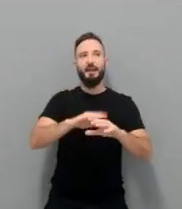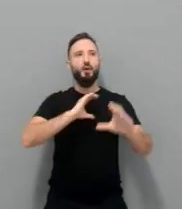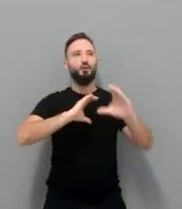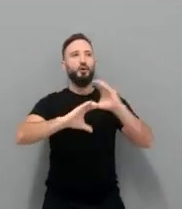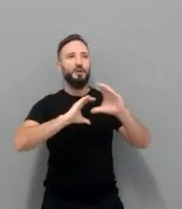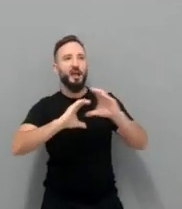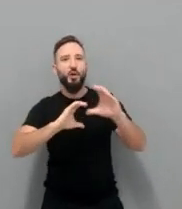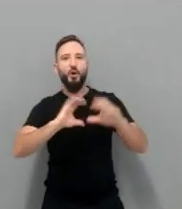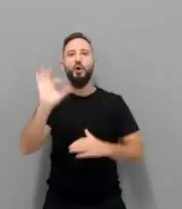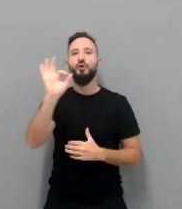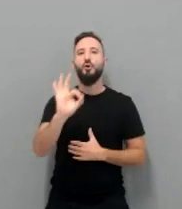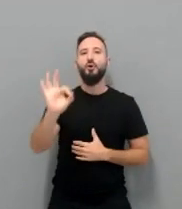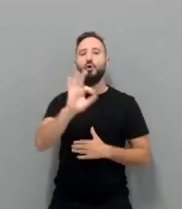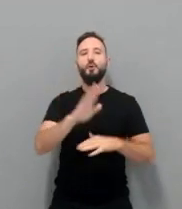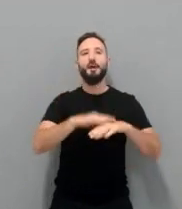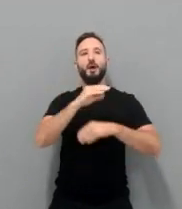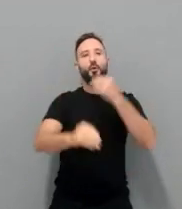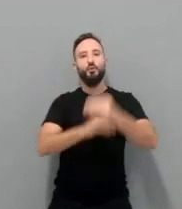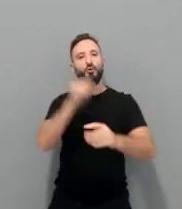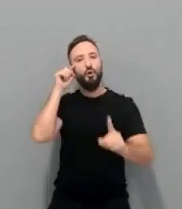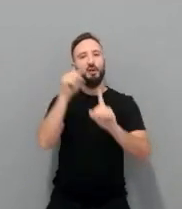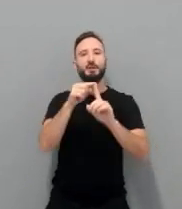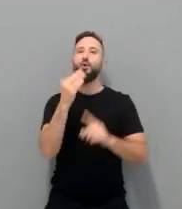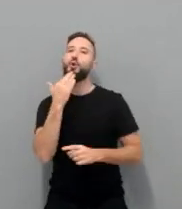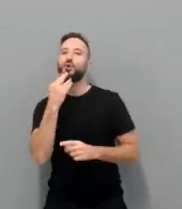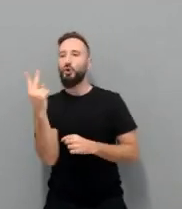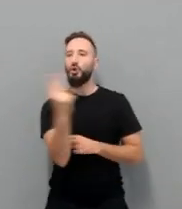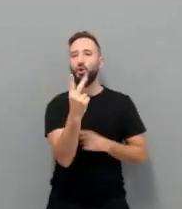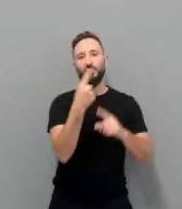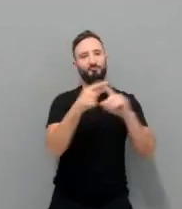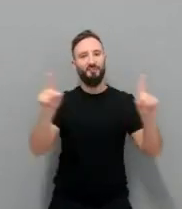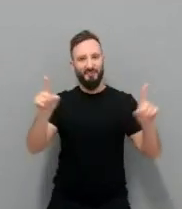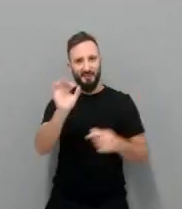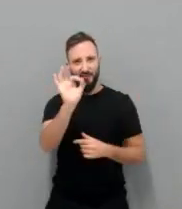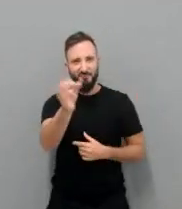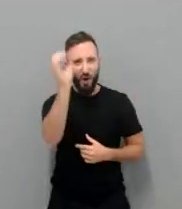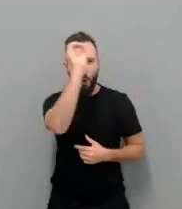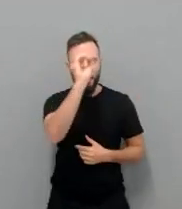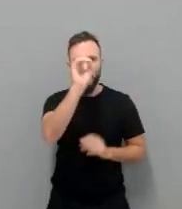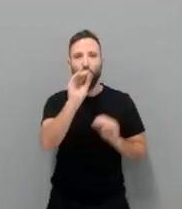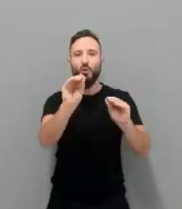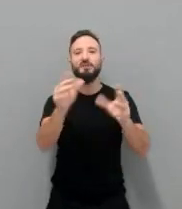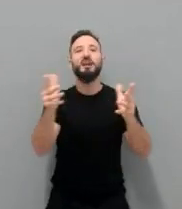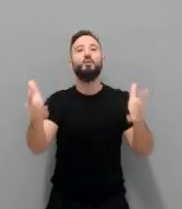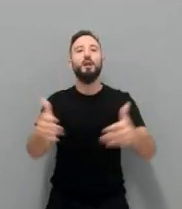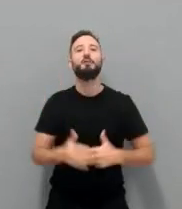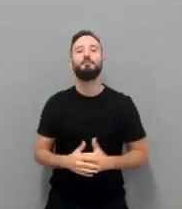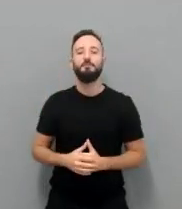cuando se utilizan para el ocio. ¿Qué opináis?